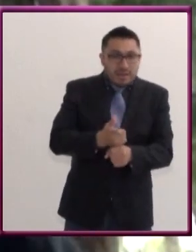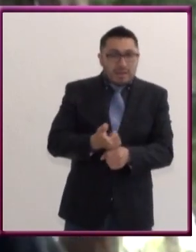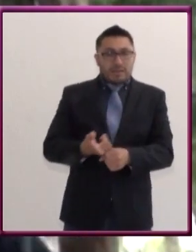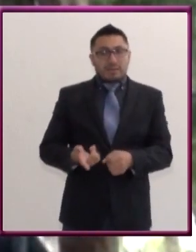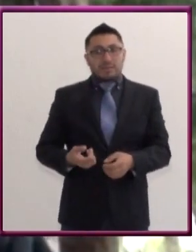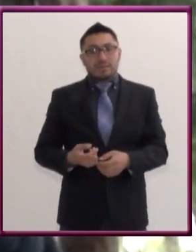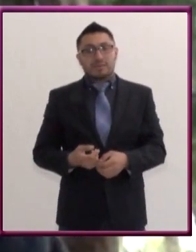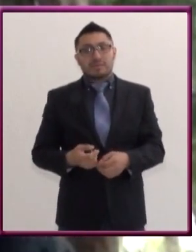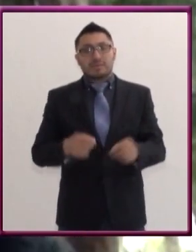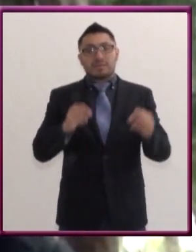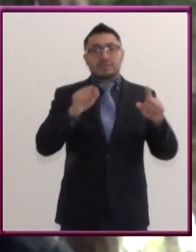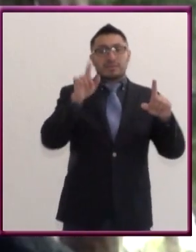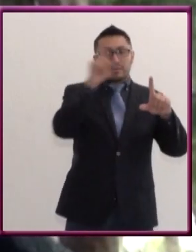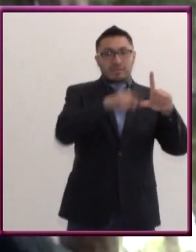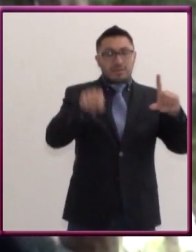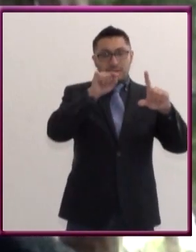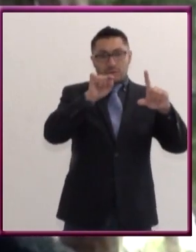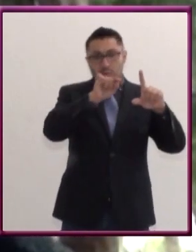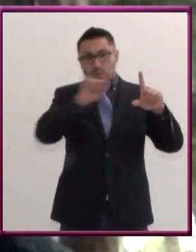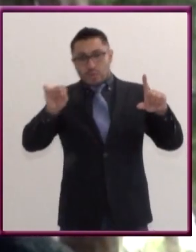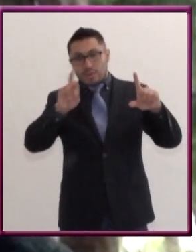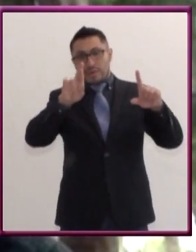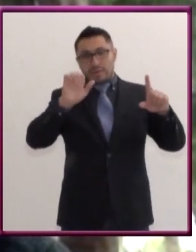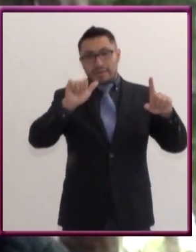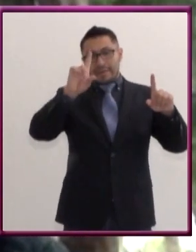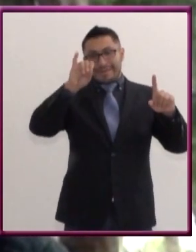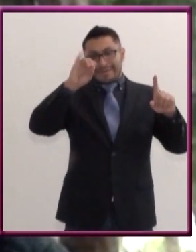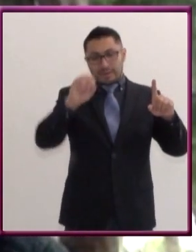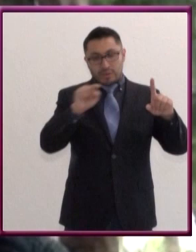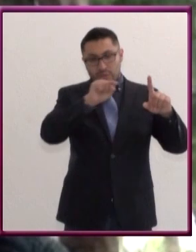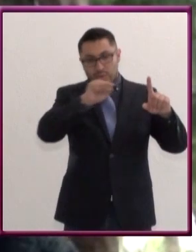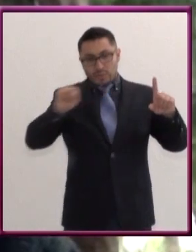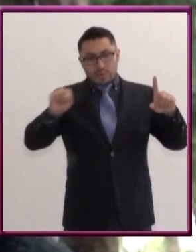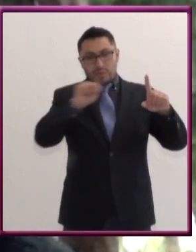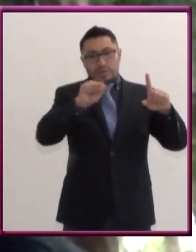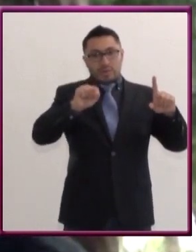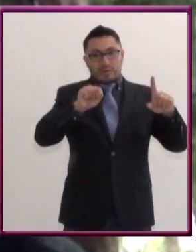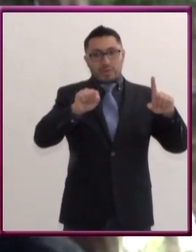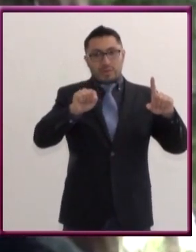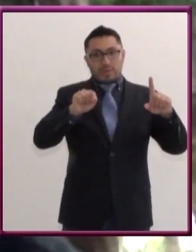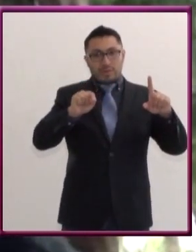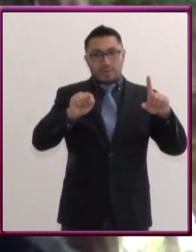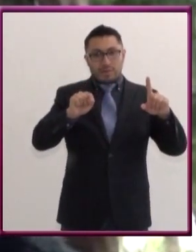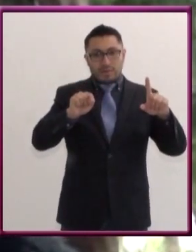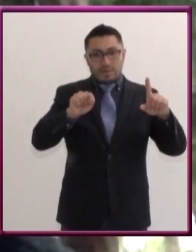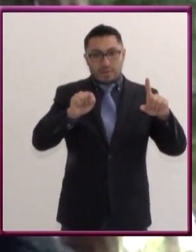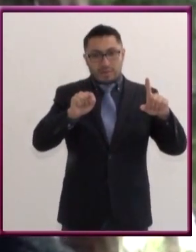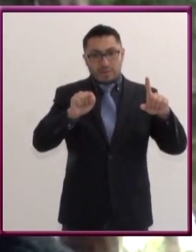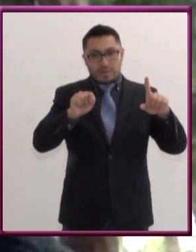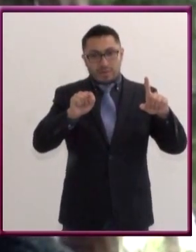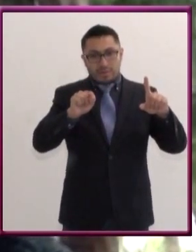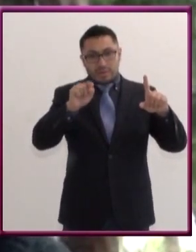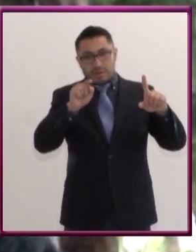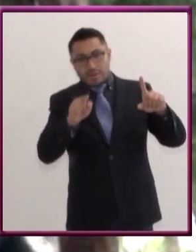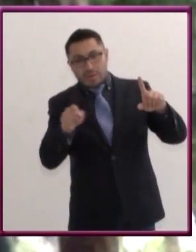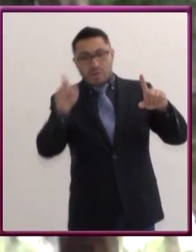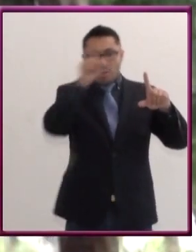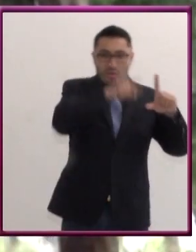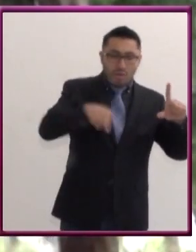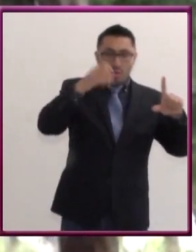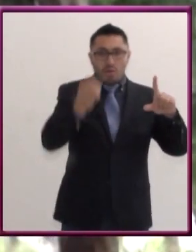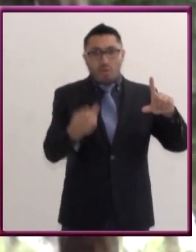encontraron entre el radio de un círculo, de una circunferencia, en función del perímetro, es